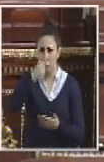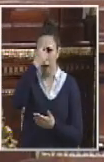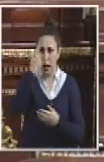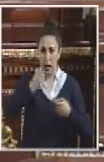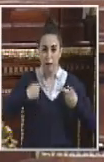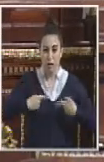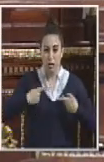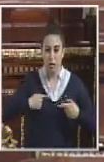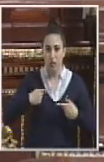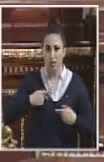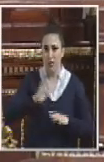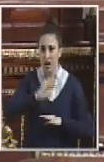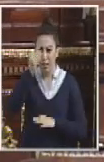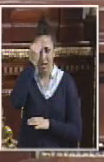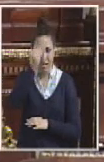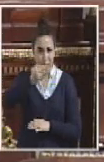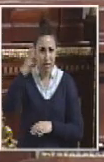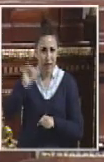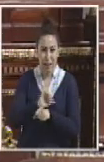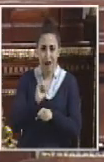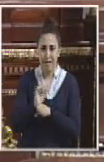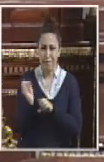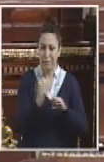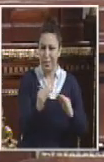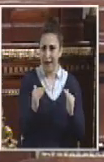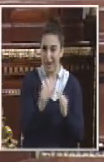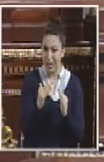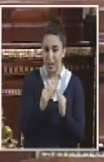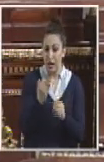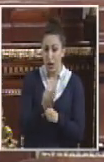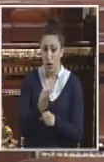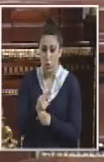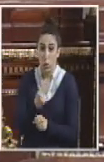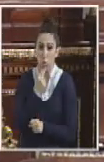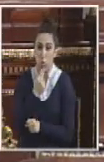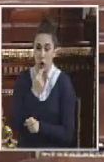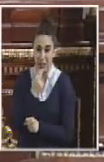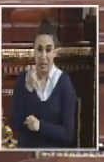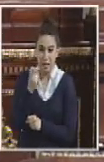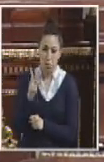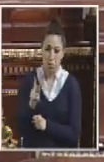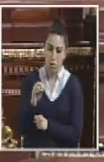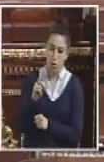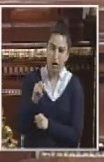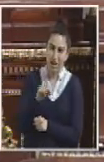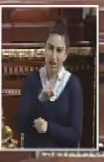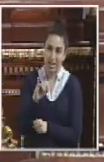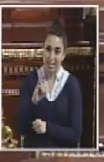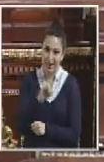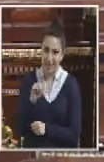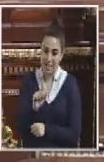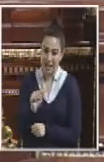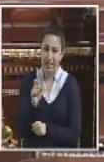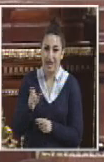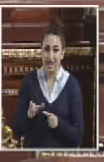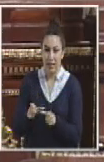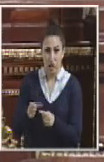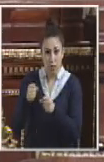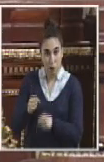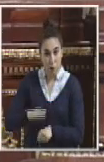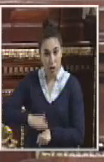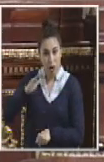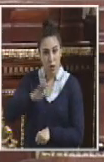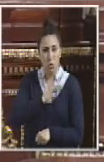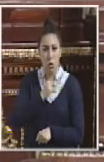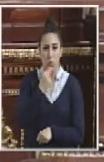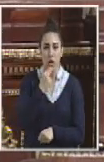su casa y utilicen, siendo protegidos y teniendo esta cobertura, otros medios para realizar